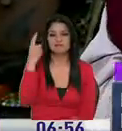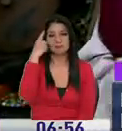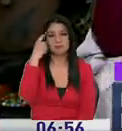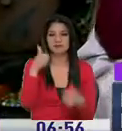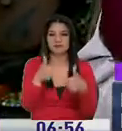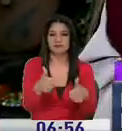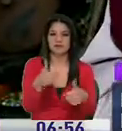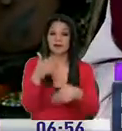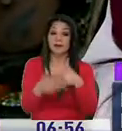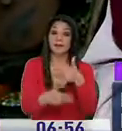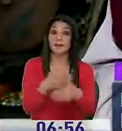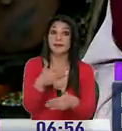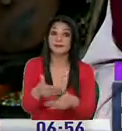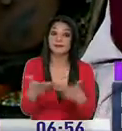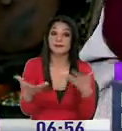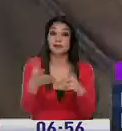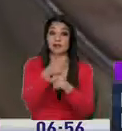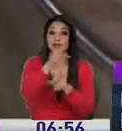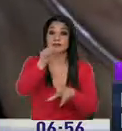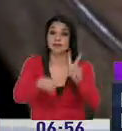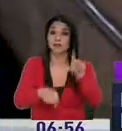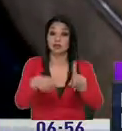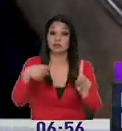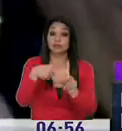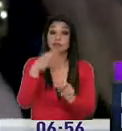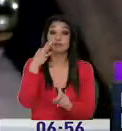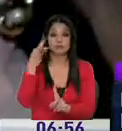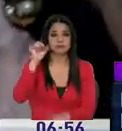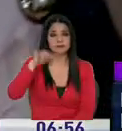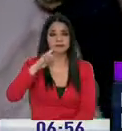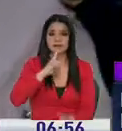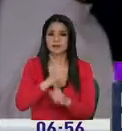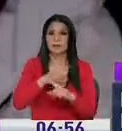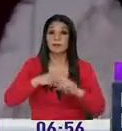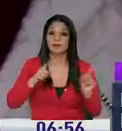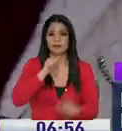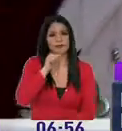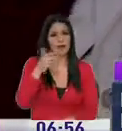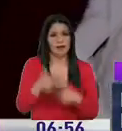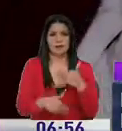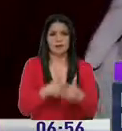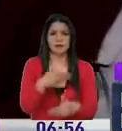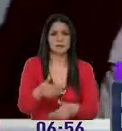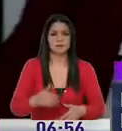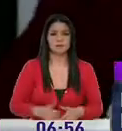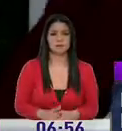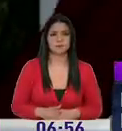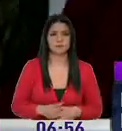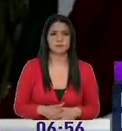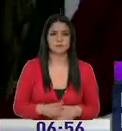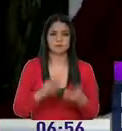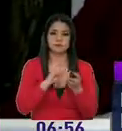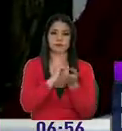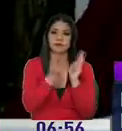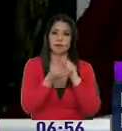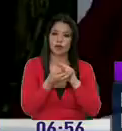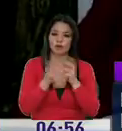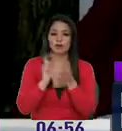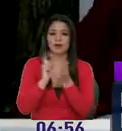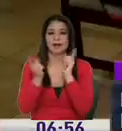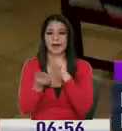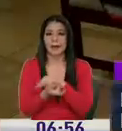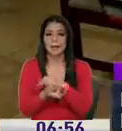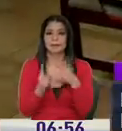sobre los avances logrados ella considera que aún hay mucho camino por recorrer en base a reformas a cambios